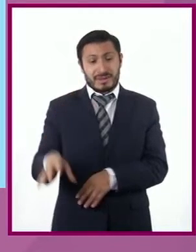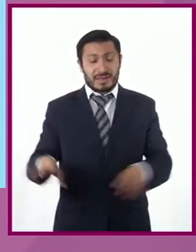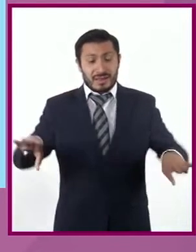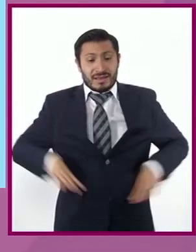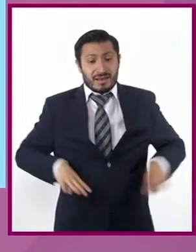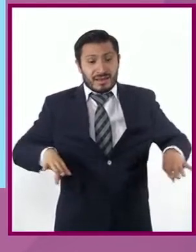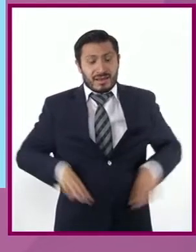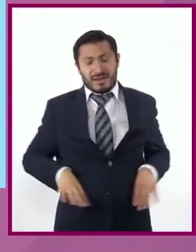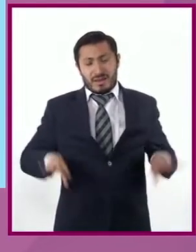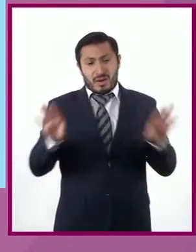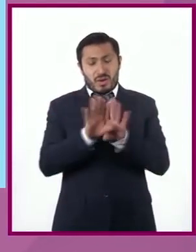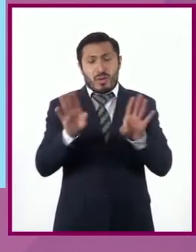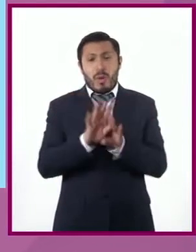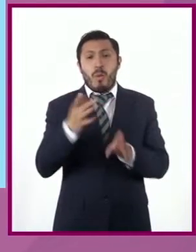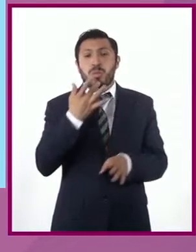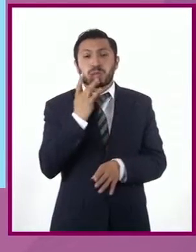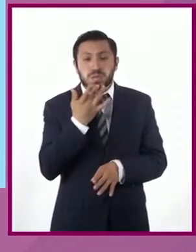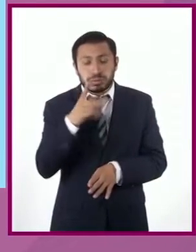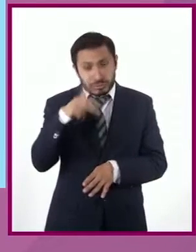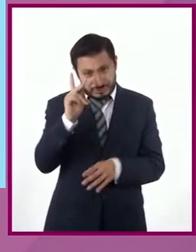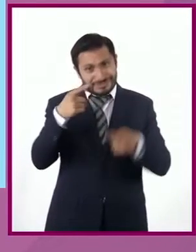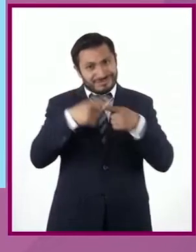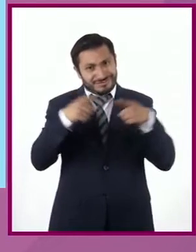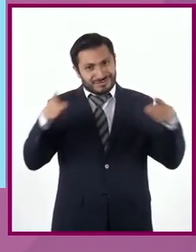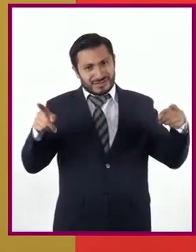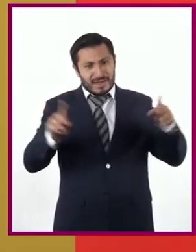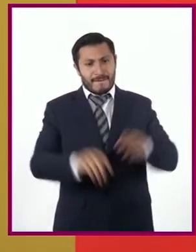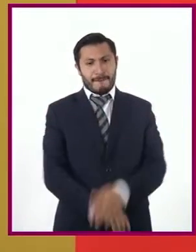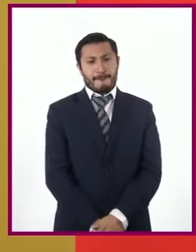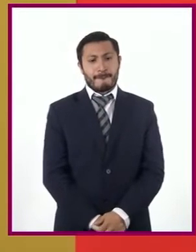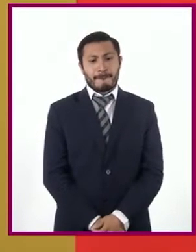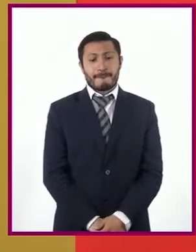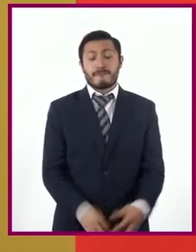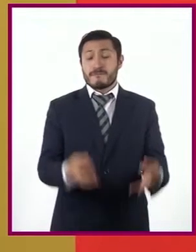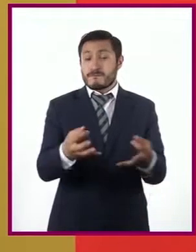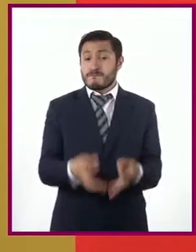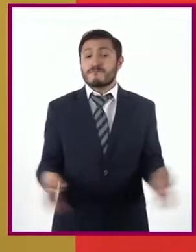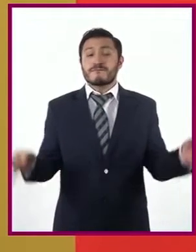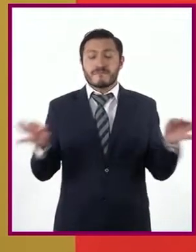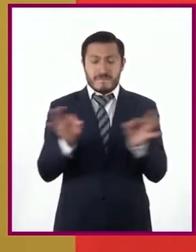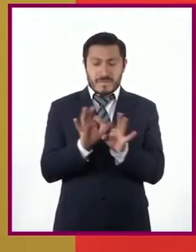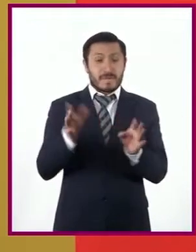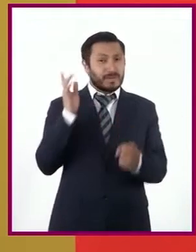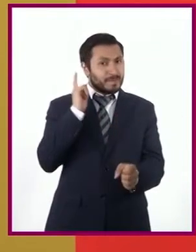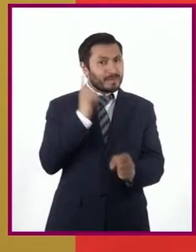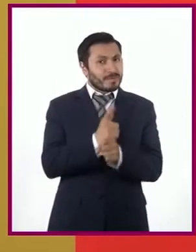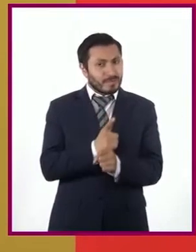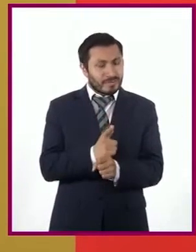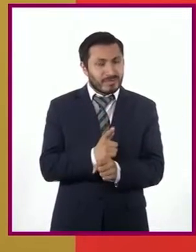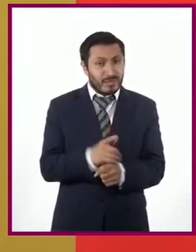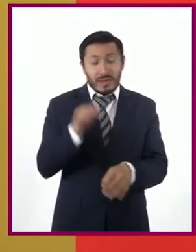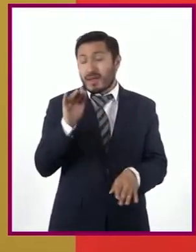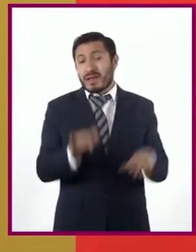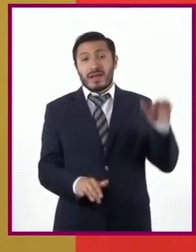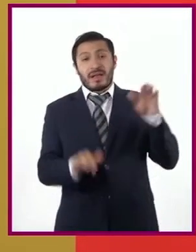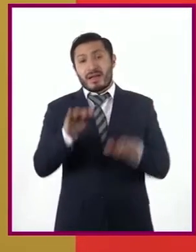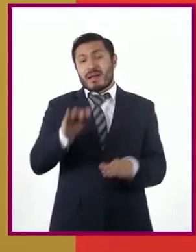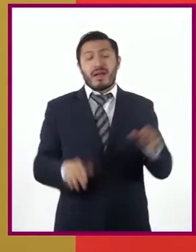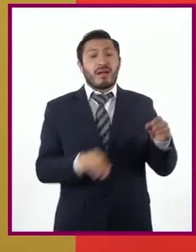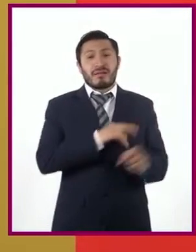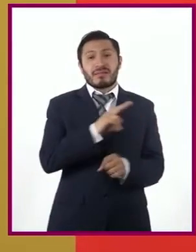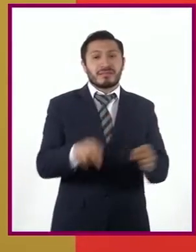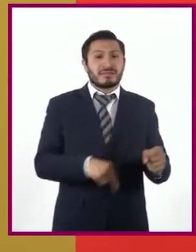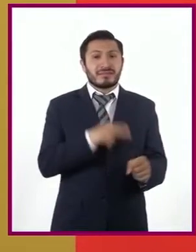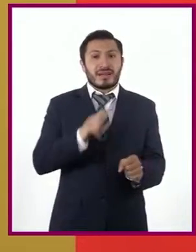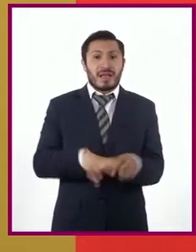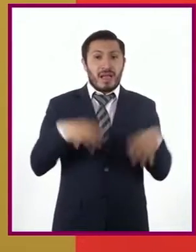reptil. Pero bueno, eso ya es otra historia. Lo importante aquí es que descubran que a veces la naturaleza es